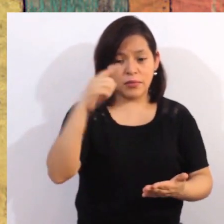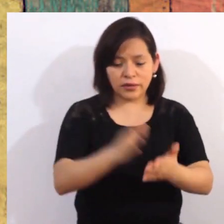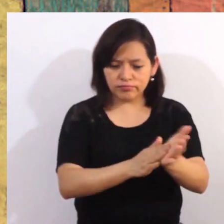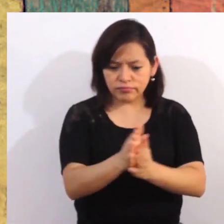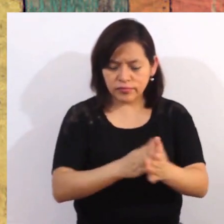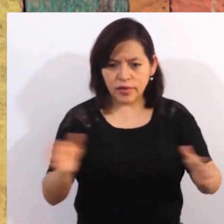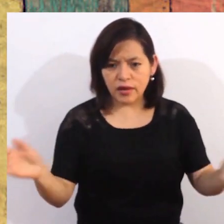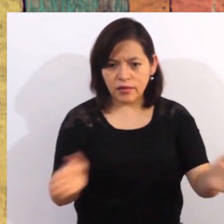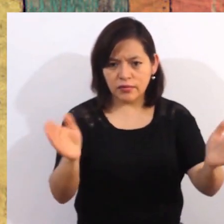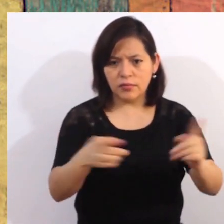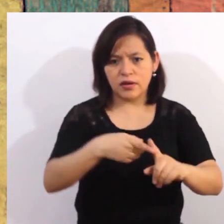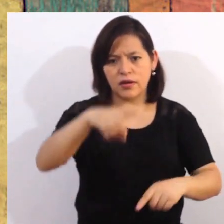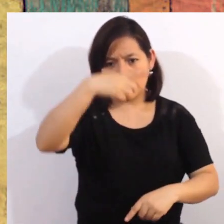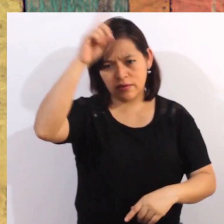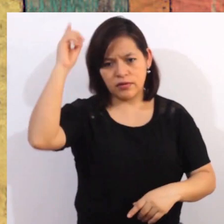ese papel.